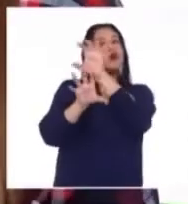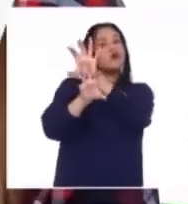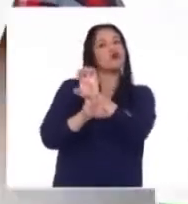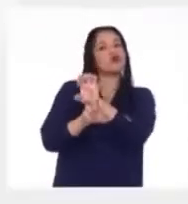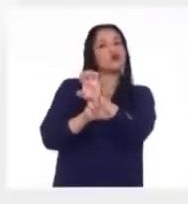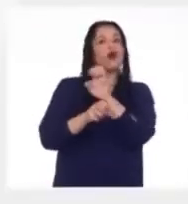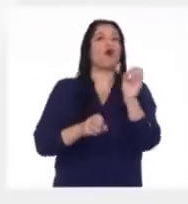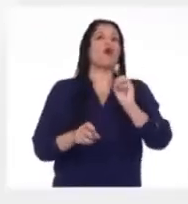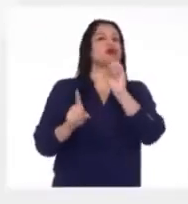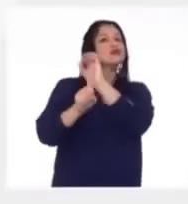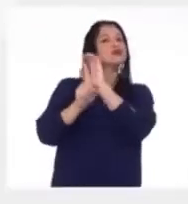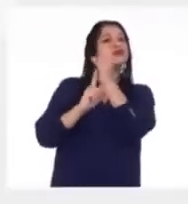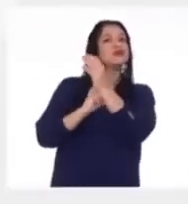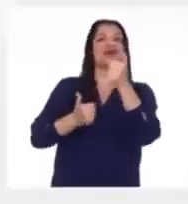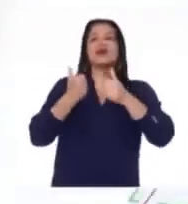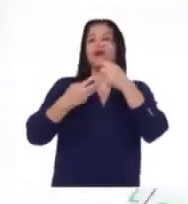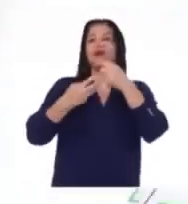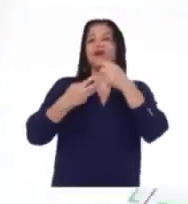cultura.